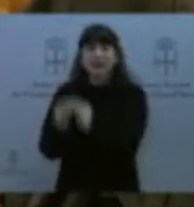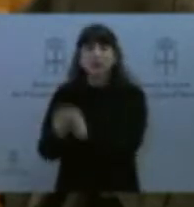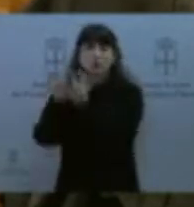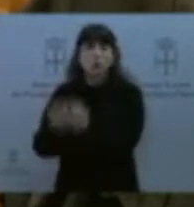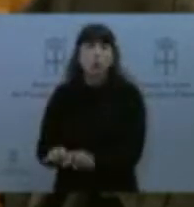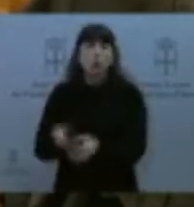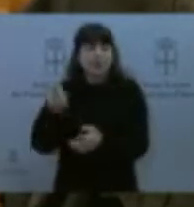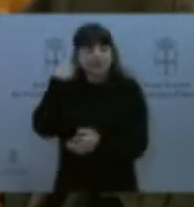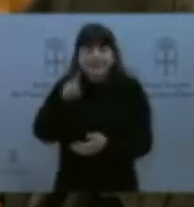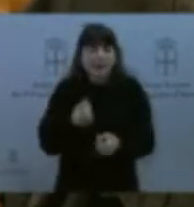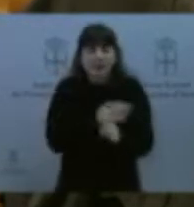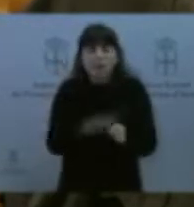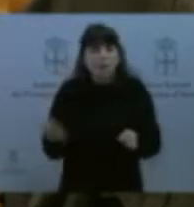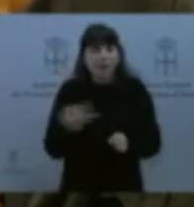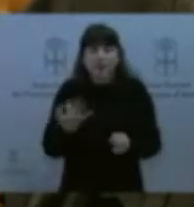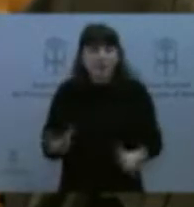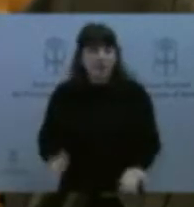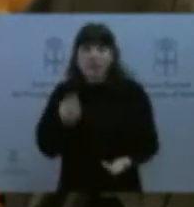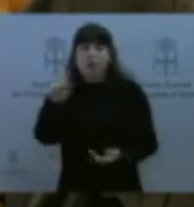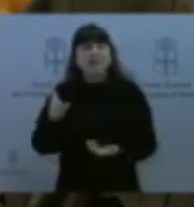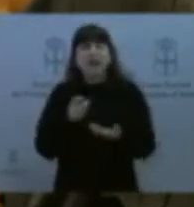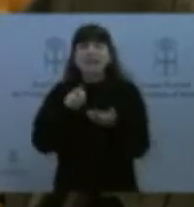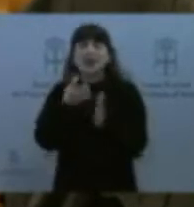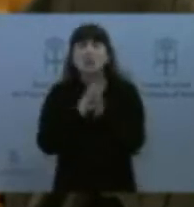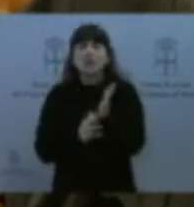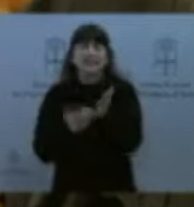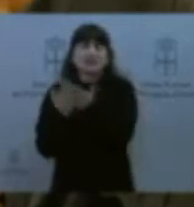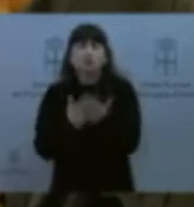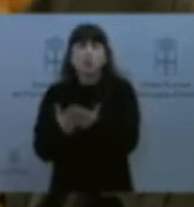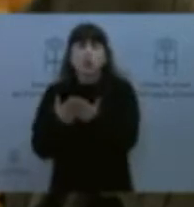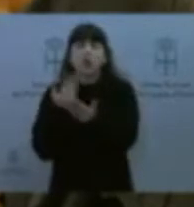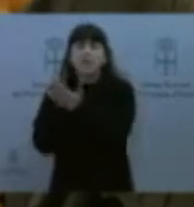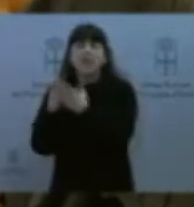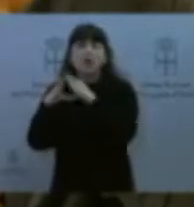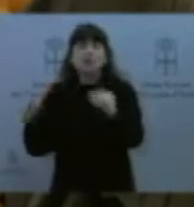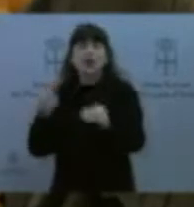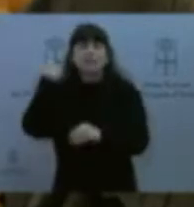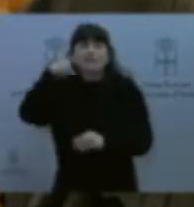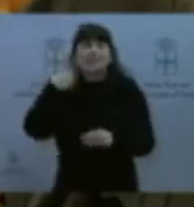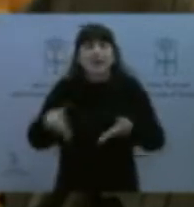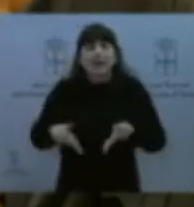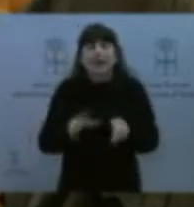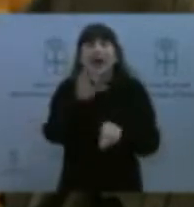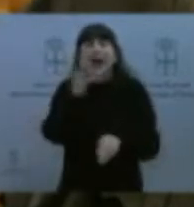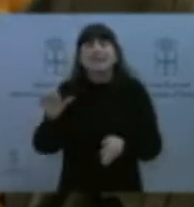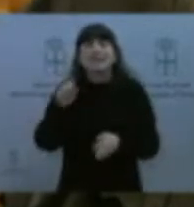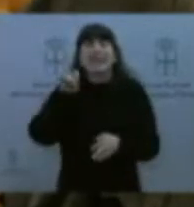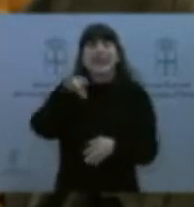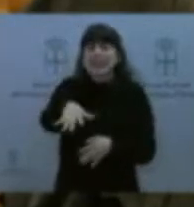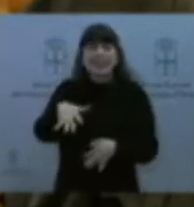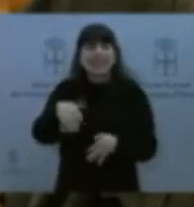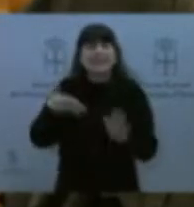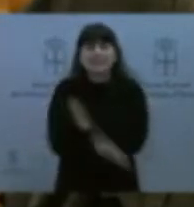estudio a la universidad para saber que la carretera AS15 es un auténtico desastre y que hay que intervenirla cuanto